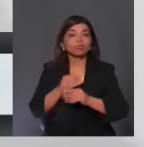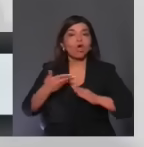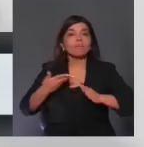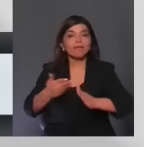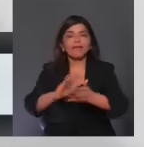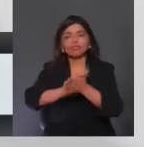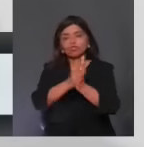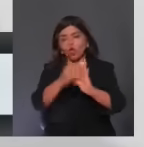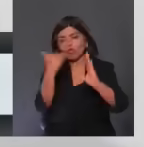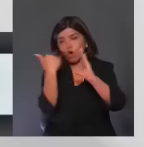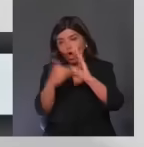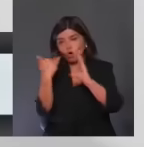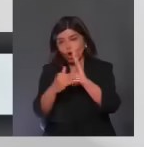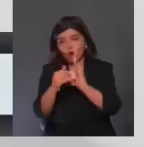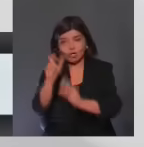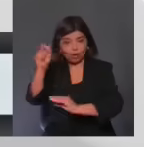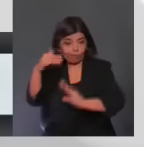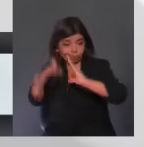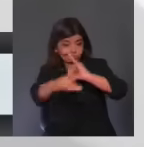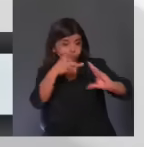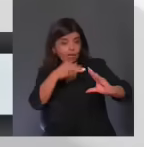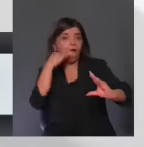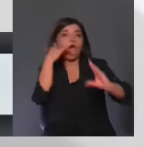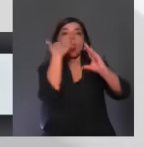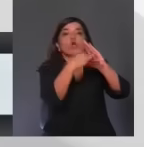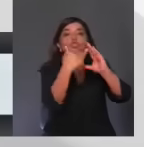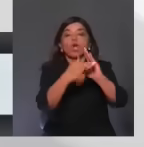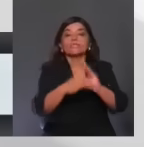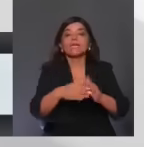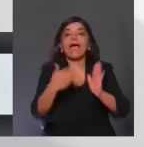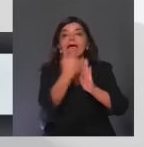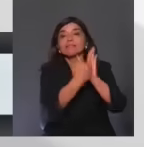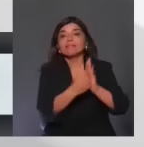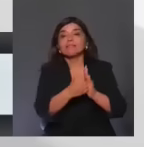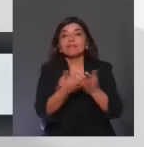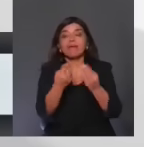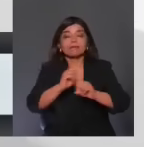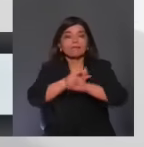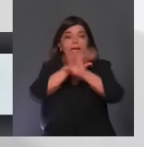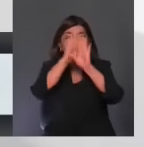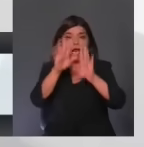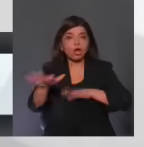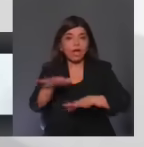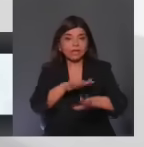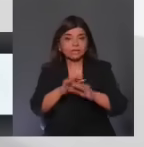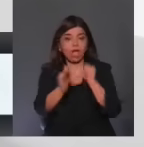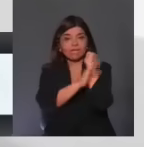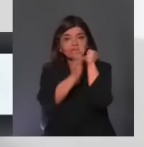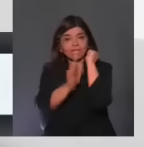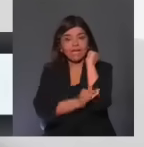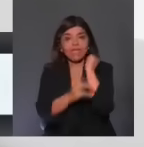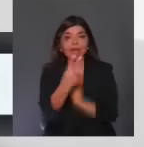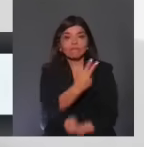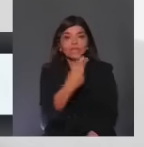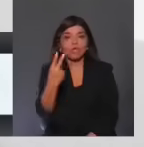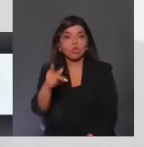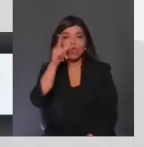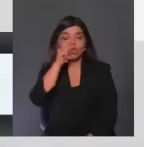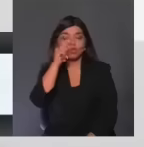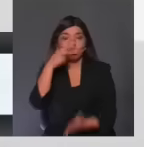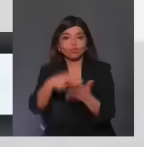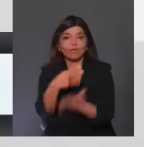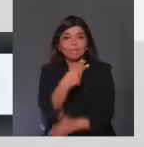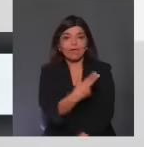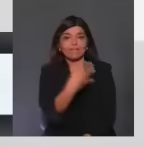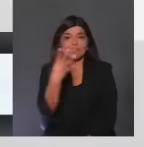que la remitente envió y los antecedentes necesarios para el oportuno esclarecimiento de los hechos a la Fiscalía. El 22 de octubre de 2024 en